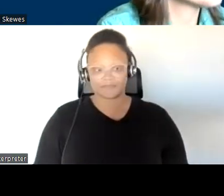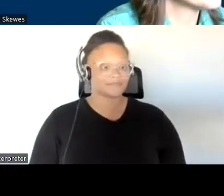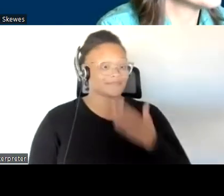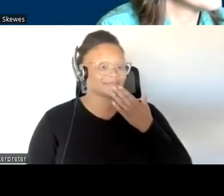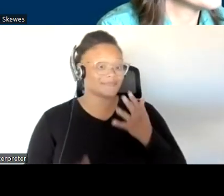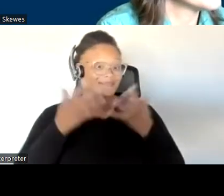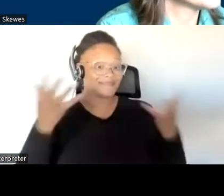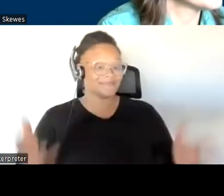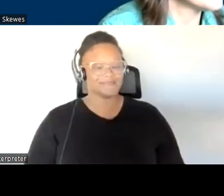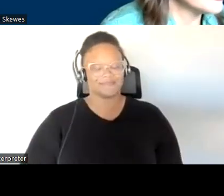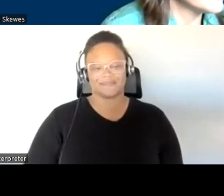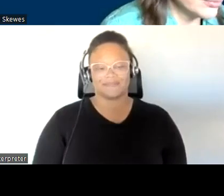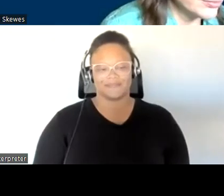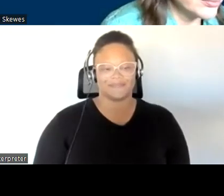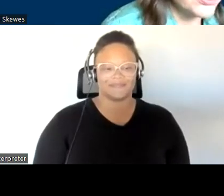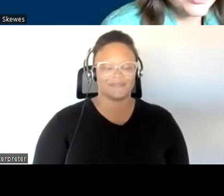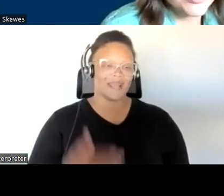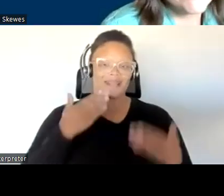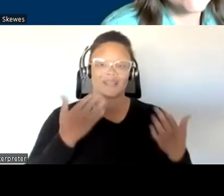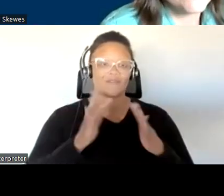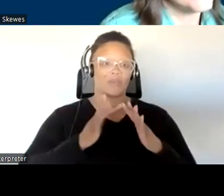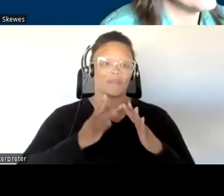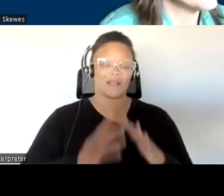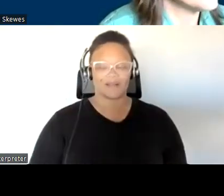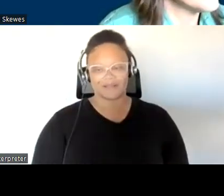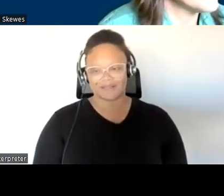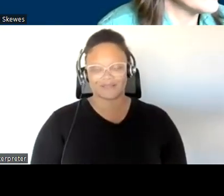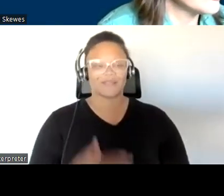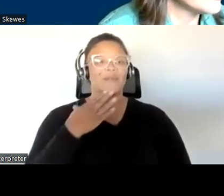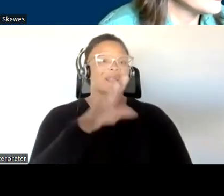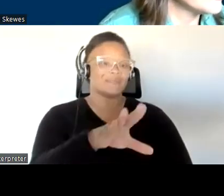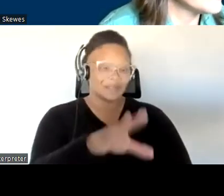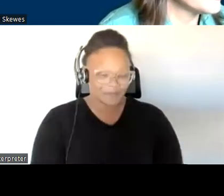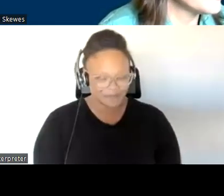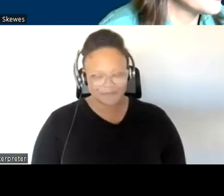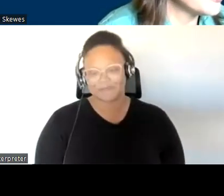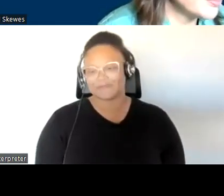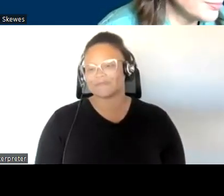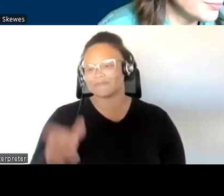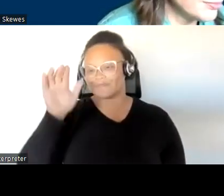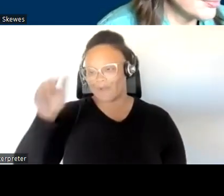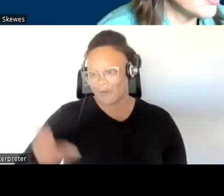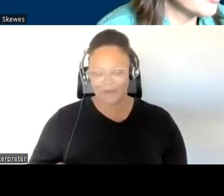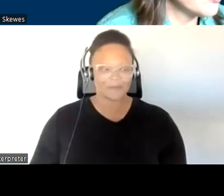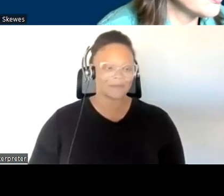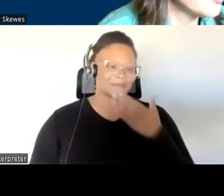much. Thank you guys for the webinar. Good afternoon. You're welcome. Thank you.